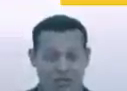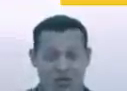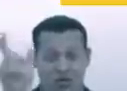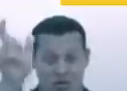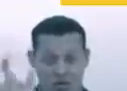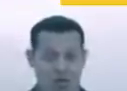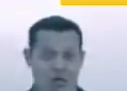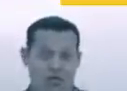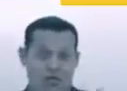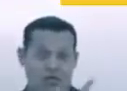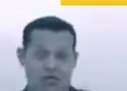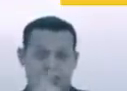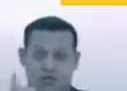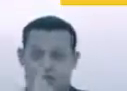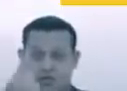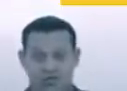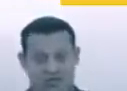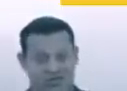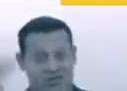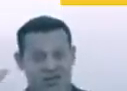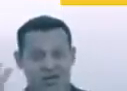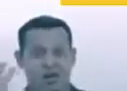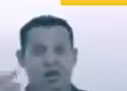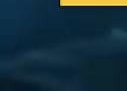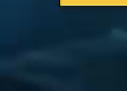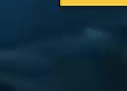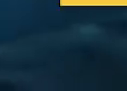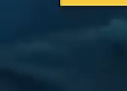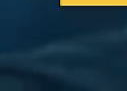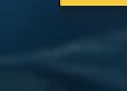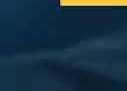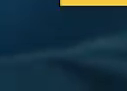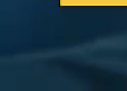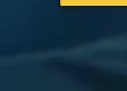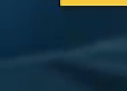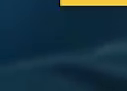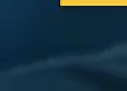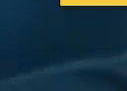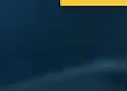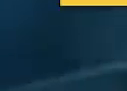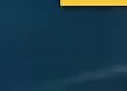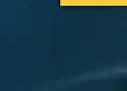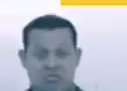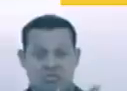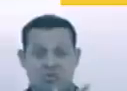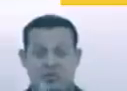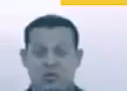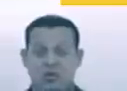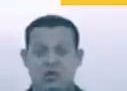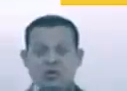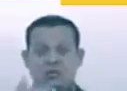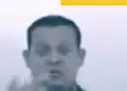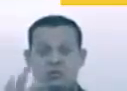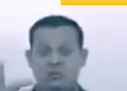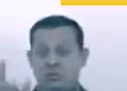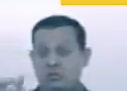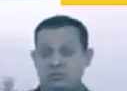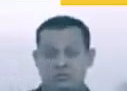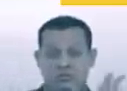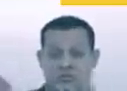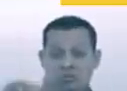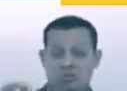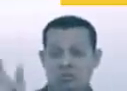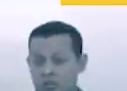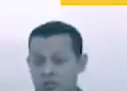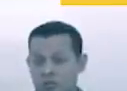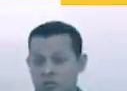no sale de ahí más que para hablar con sus compañeros periodistas que están a favor de las maras, por cierto. Con ellos se reúnen en hotelitos y en